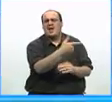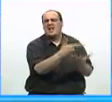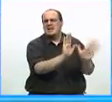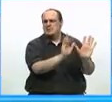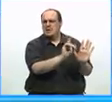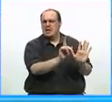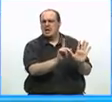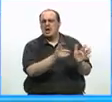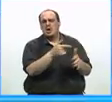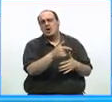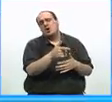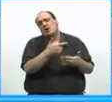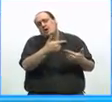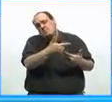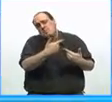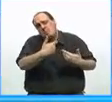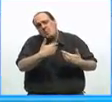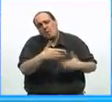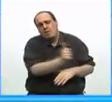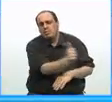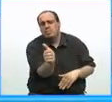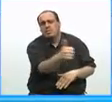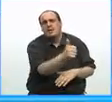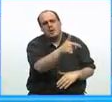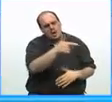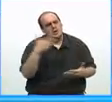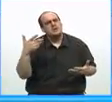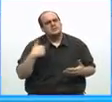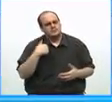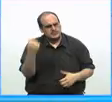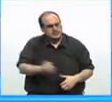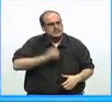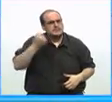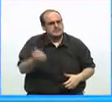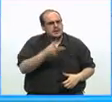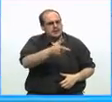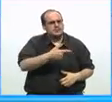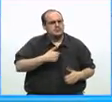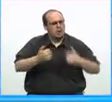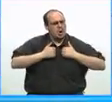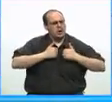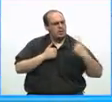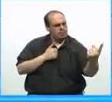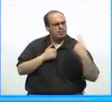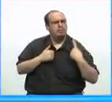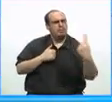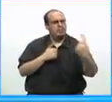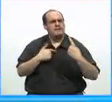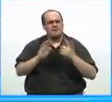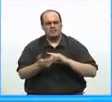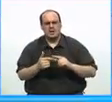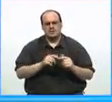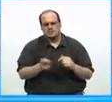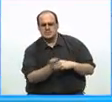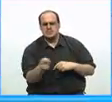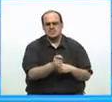más que que lo que puede hacer Óscar Porque después en cuanto al sacrificio a lo que él se mueve para el equipo para buscarla para tenerla creo que